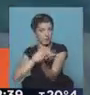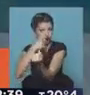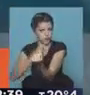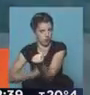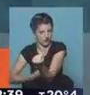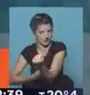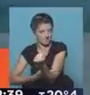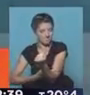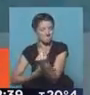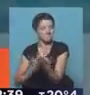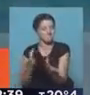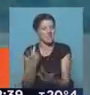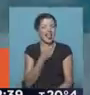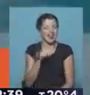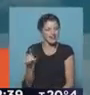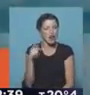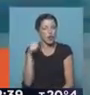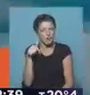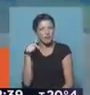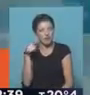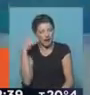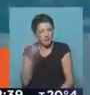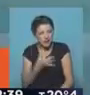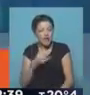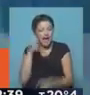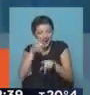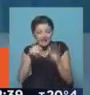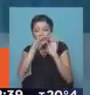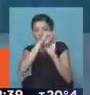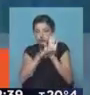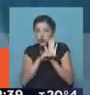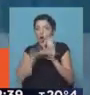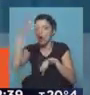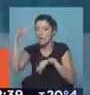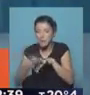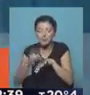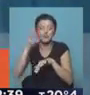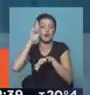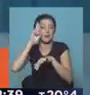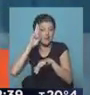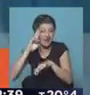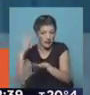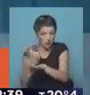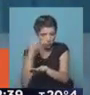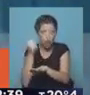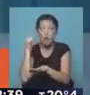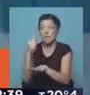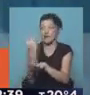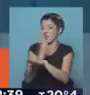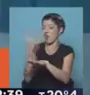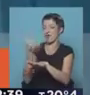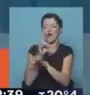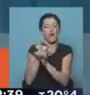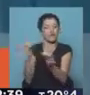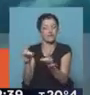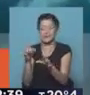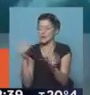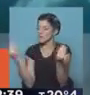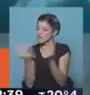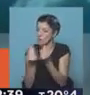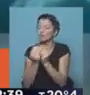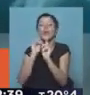puedan llegar a las metas del compromiso, dado el alto índice de contaminantes que tienen y sobre todo por la entrada